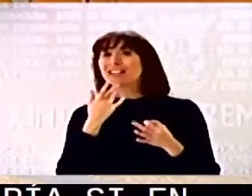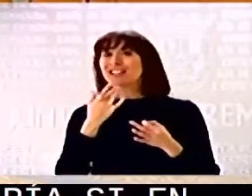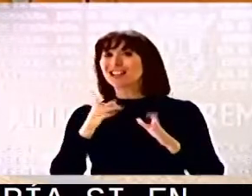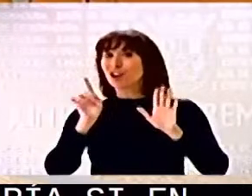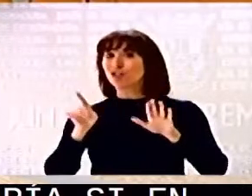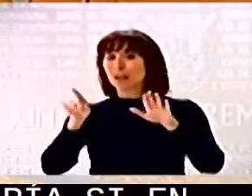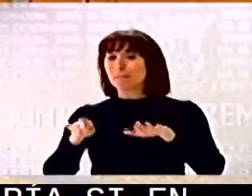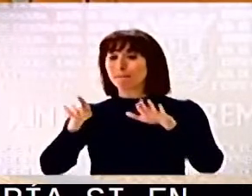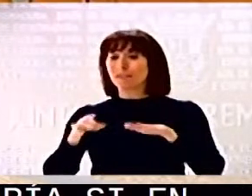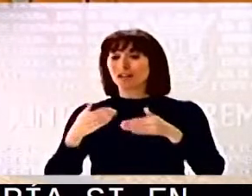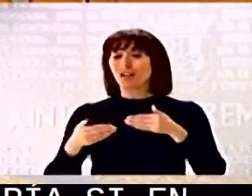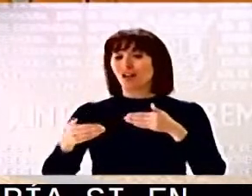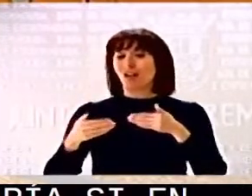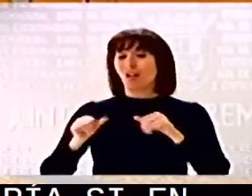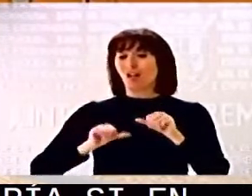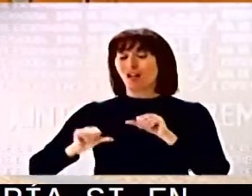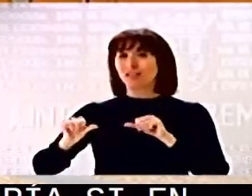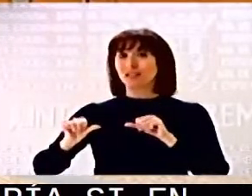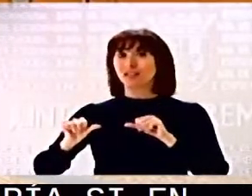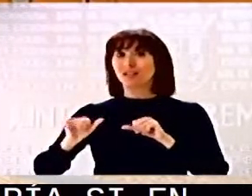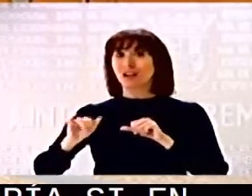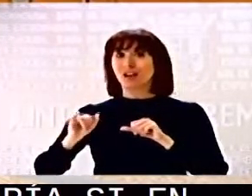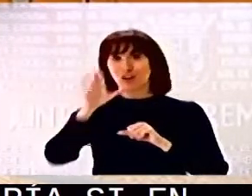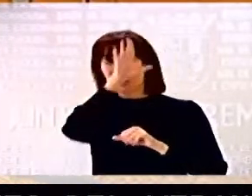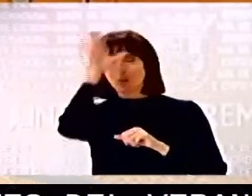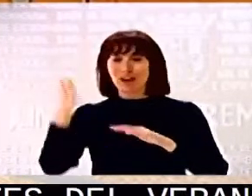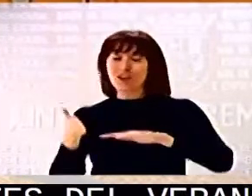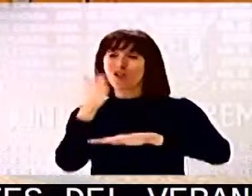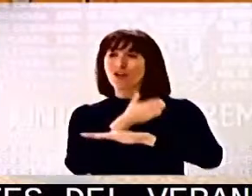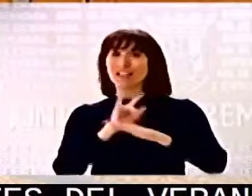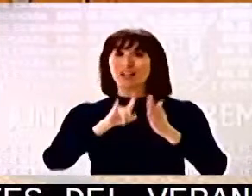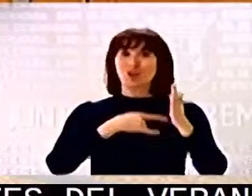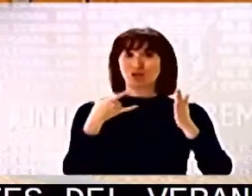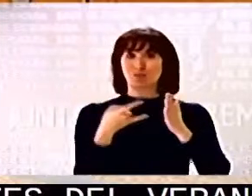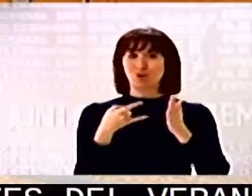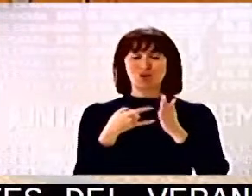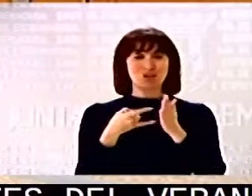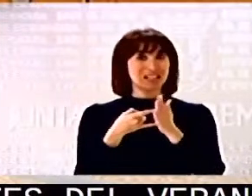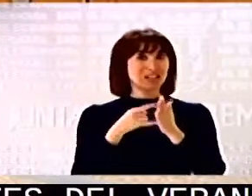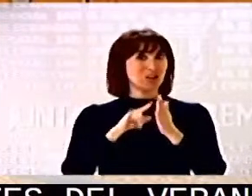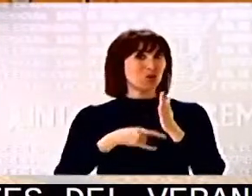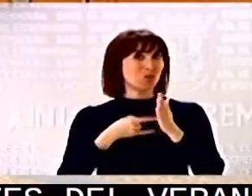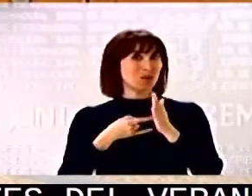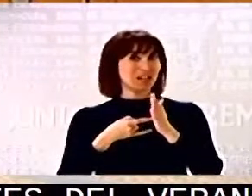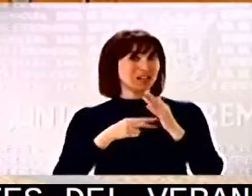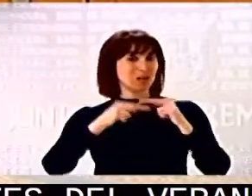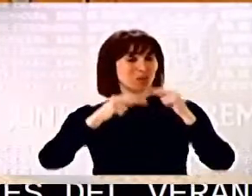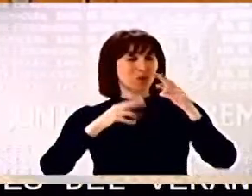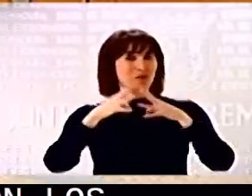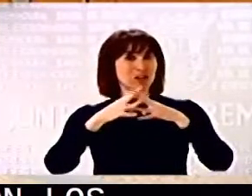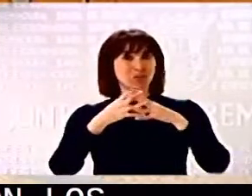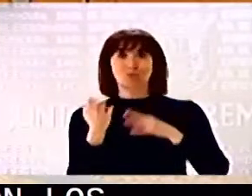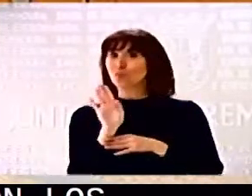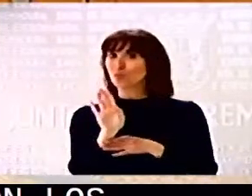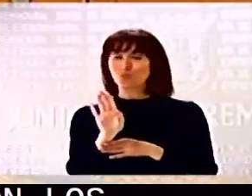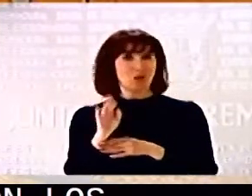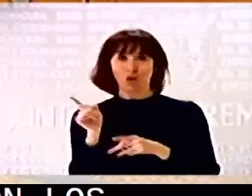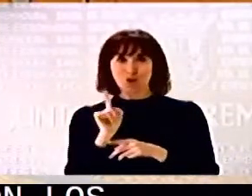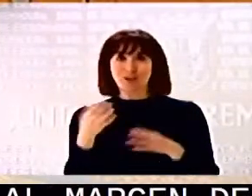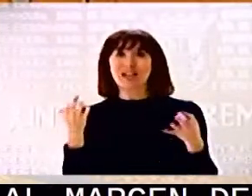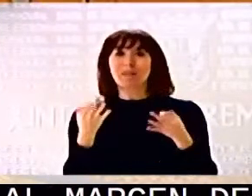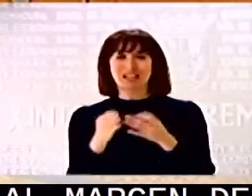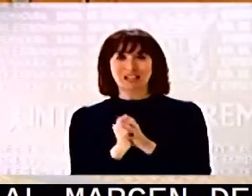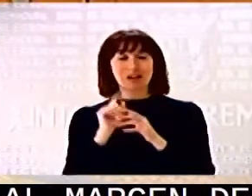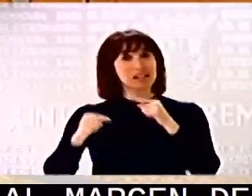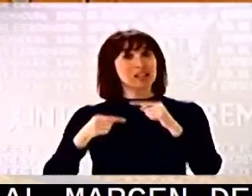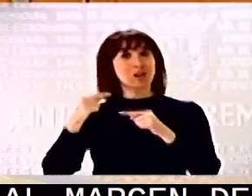6 meses, es decir, antes del verano, no presentan los proyectos de ejecución, los proyectos de infraestructuras? Y luego, al margen de los acuerdos